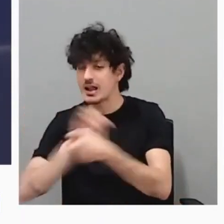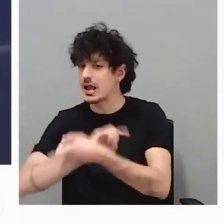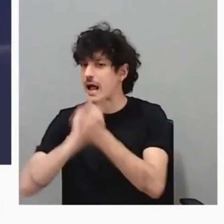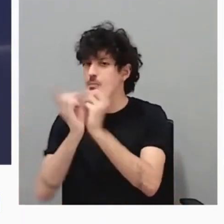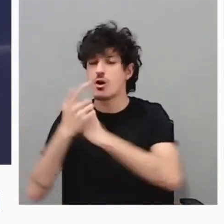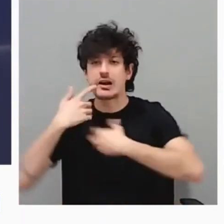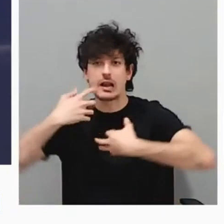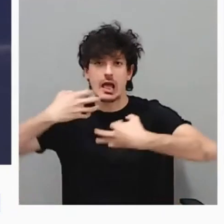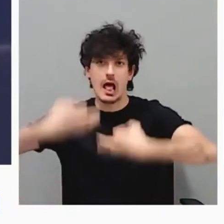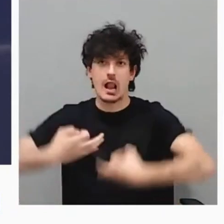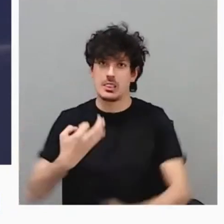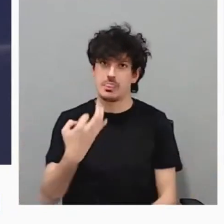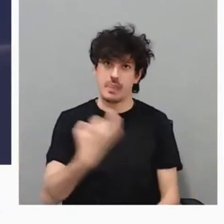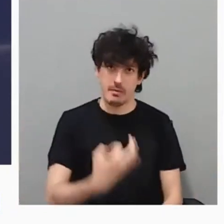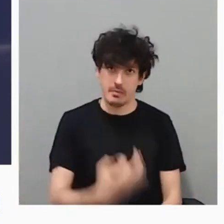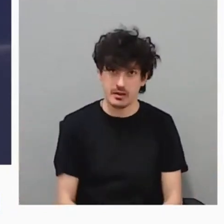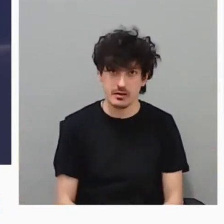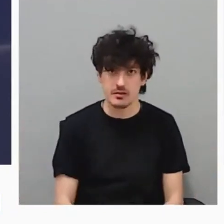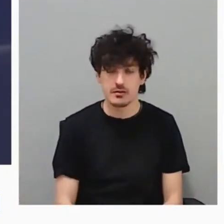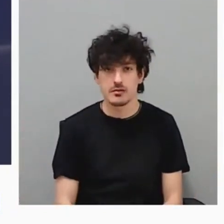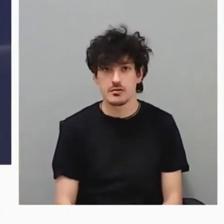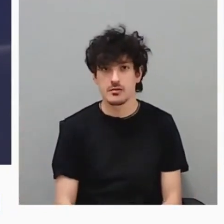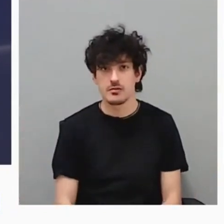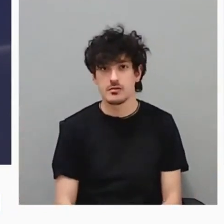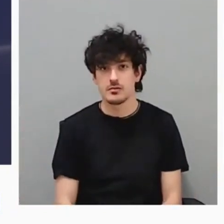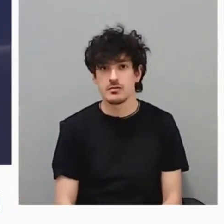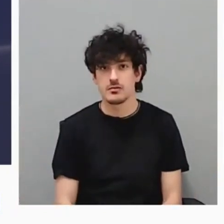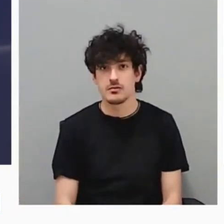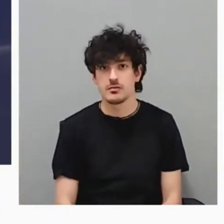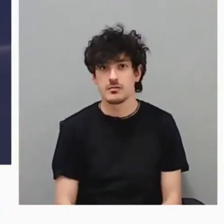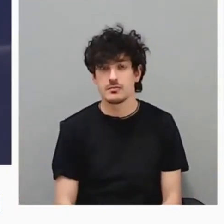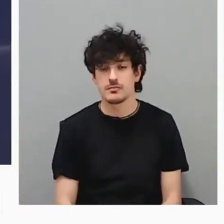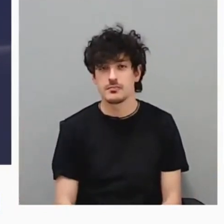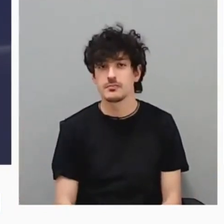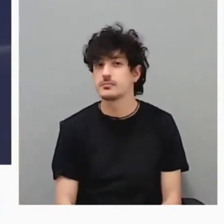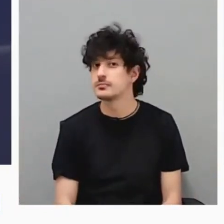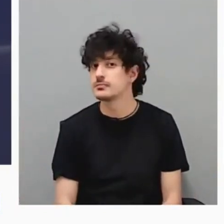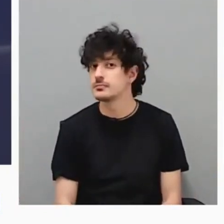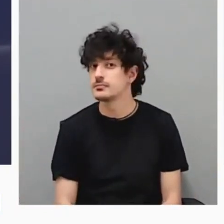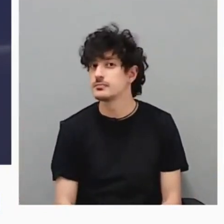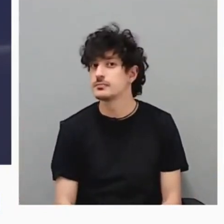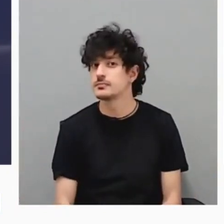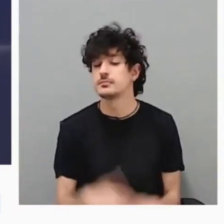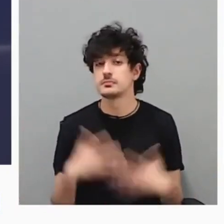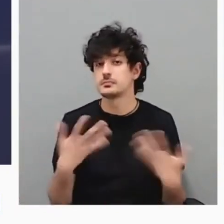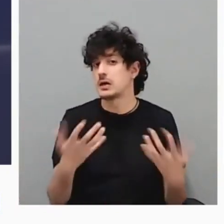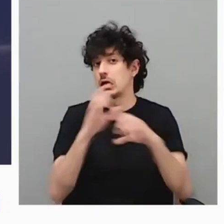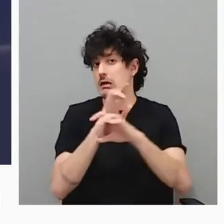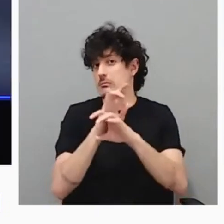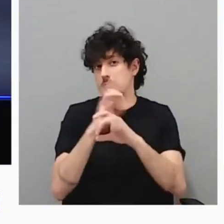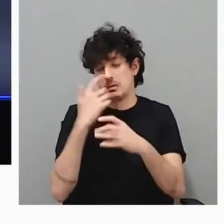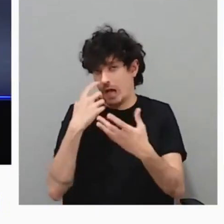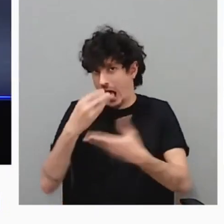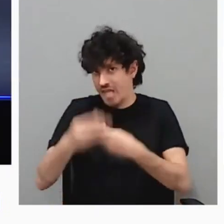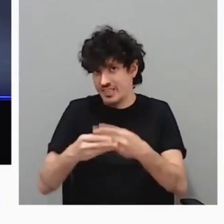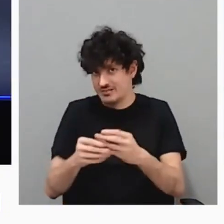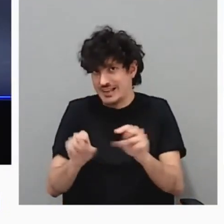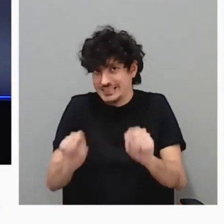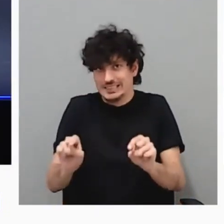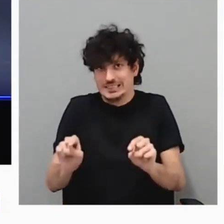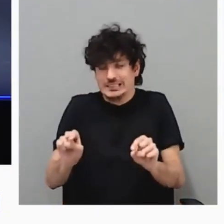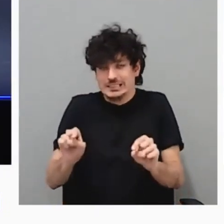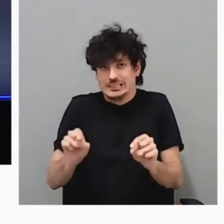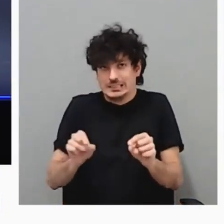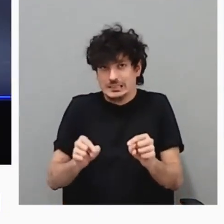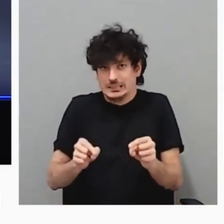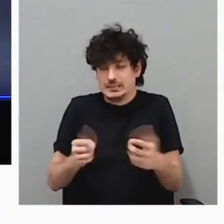reales. Ahora entiendo que los políticos tendrán que hacer su historia, pero claro, vamos a hacerlo así. Genial.